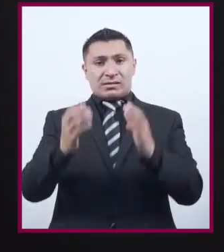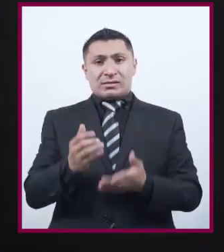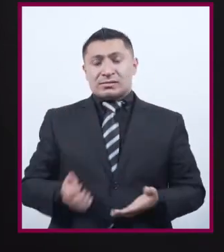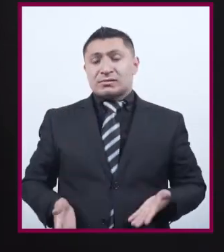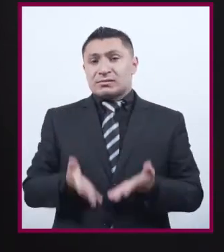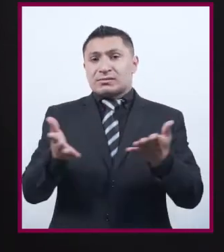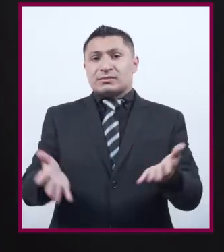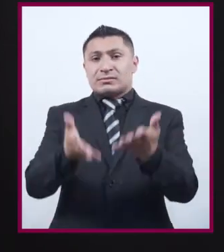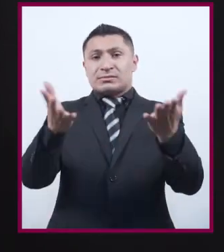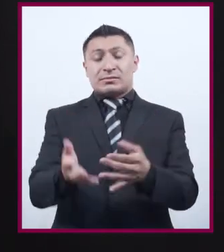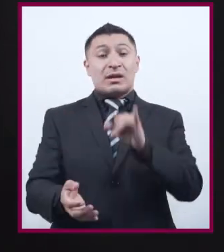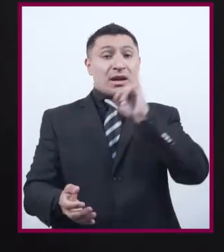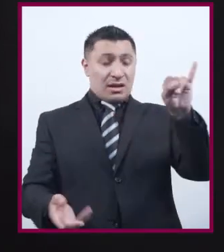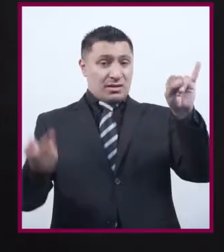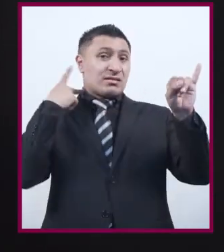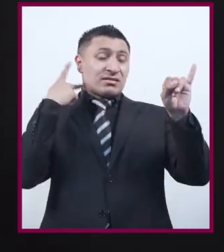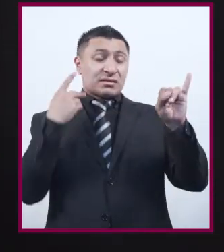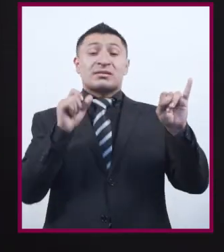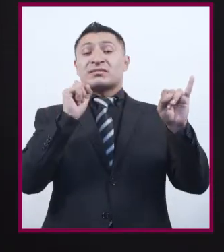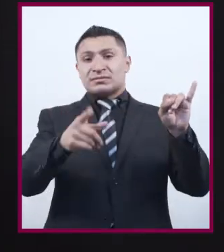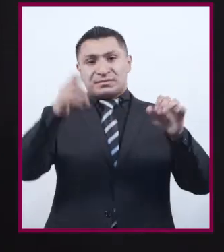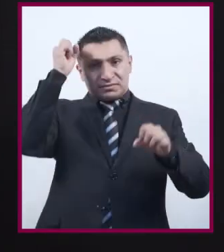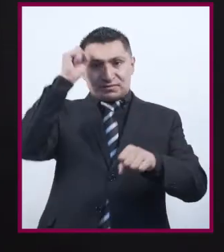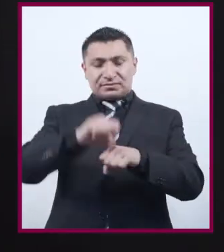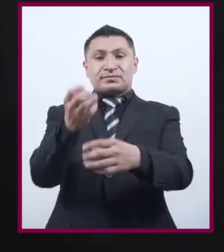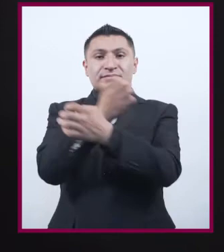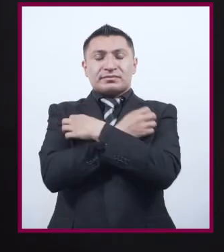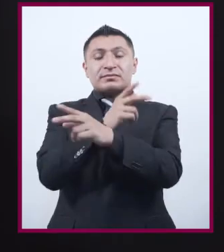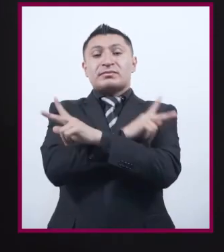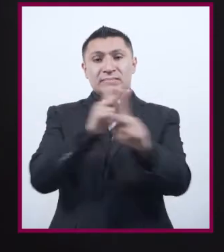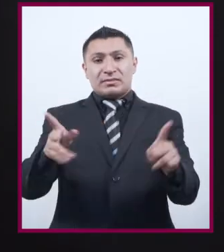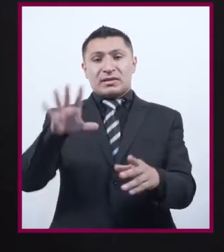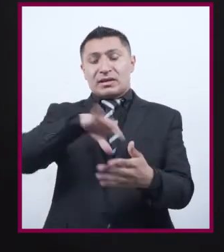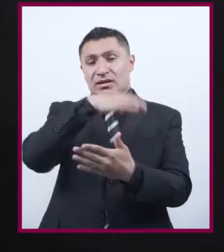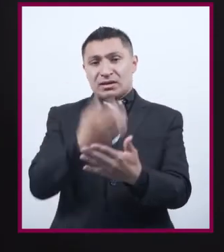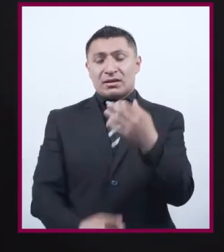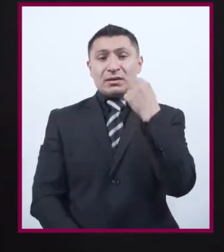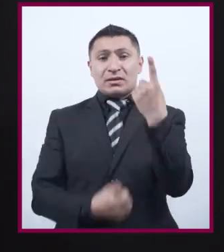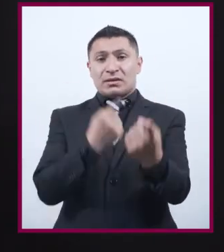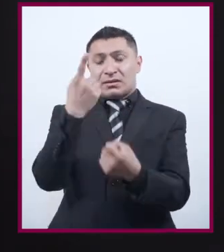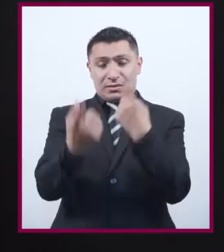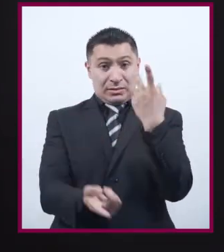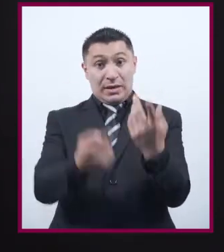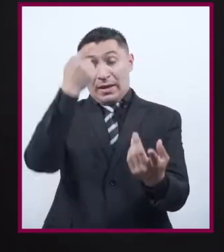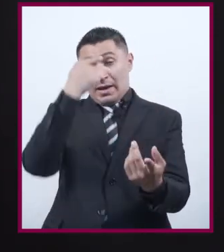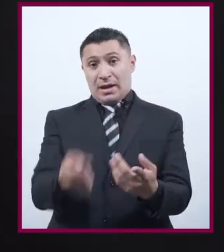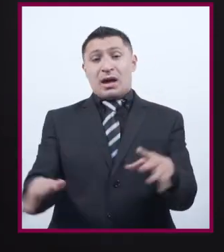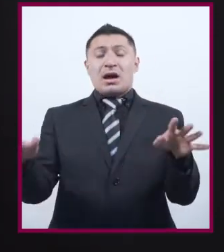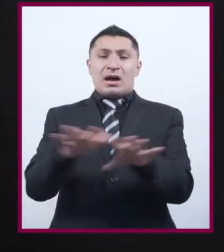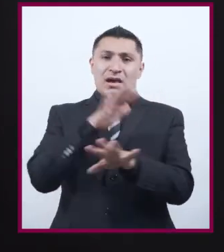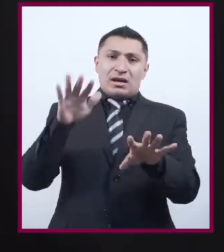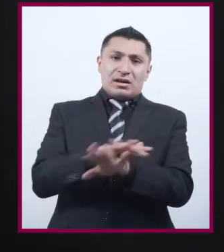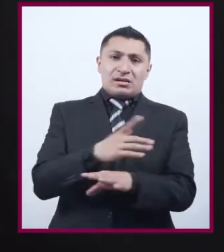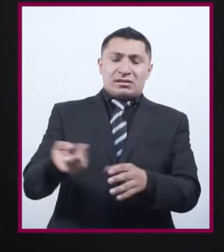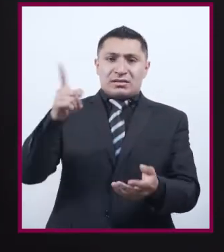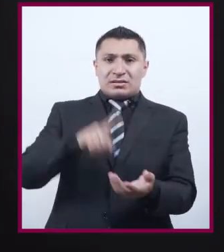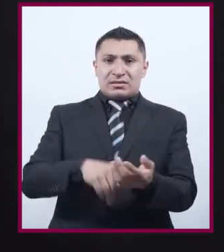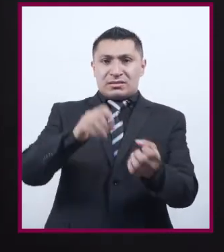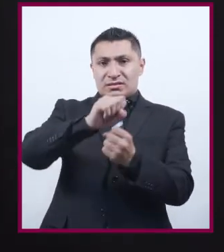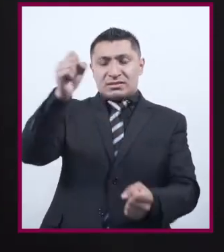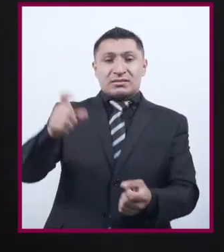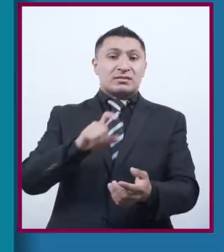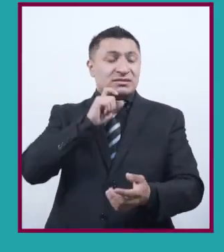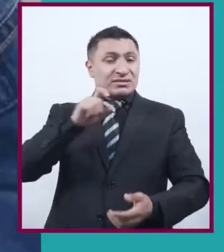política. Incluso la Secretaría de Educación Pública contrató a algunas de ellas para modificar los contenidos sexistas de los libros de